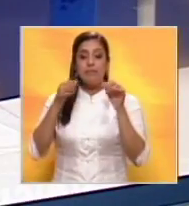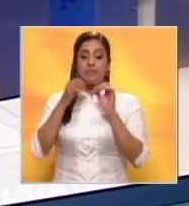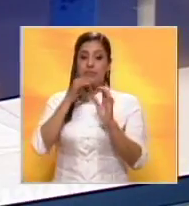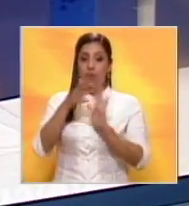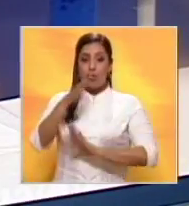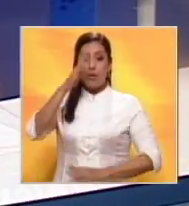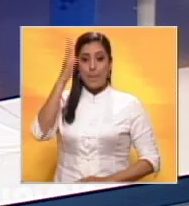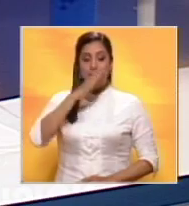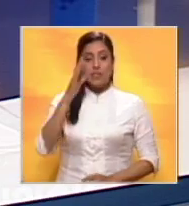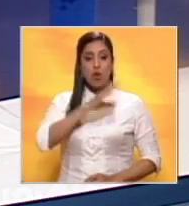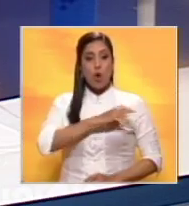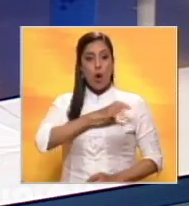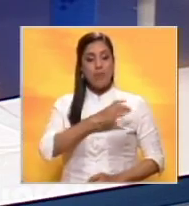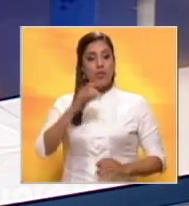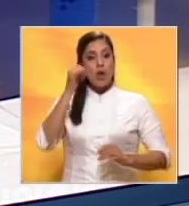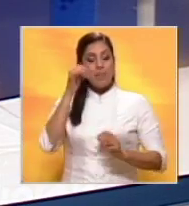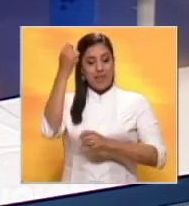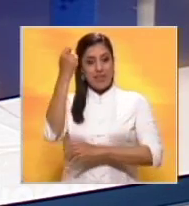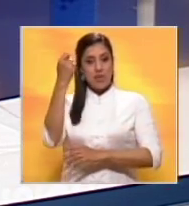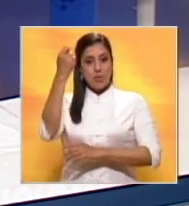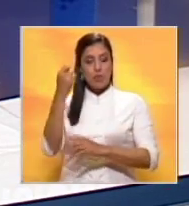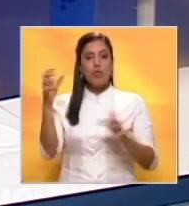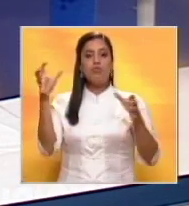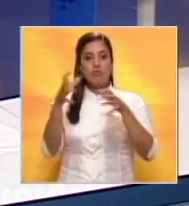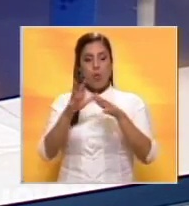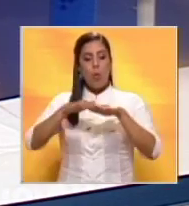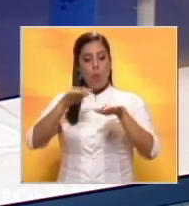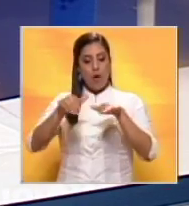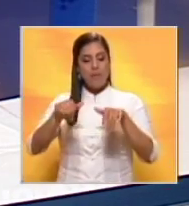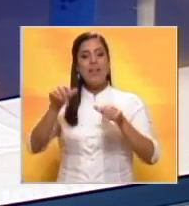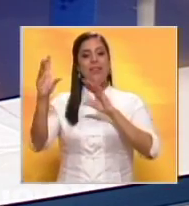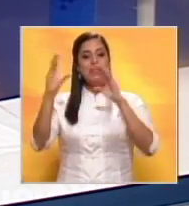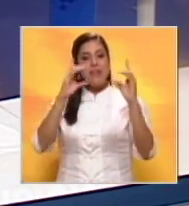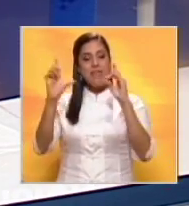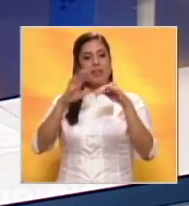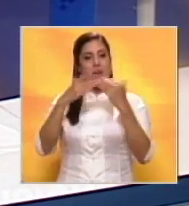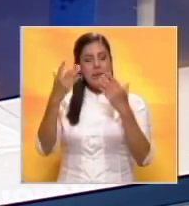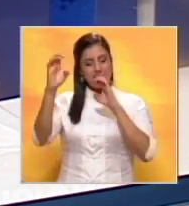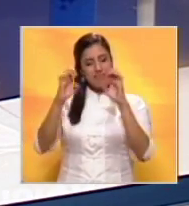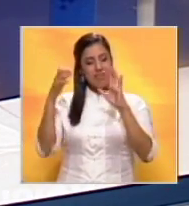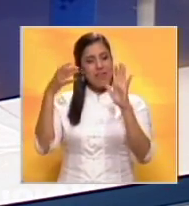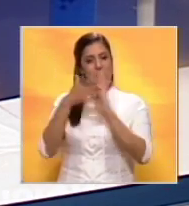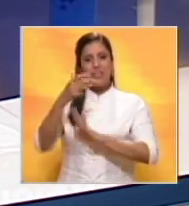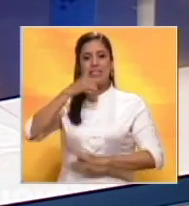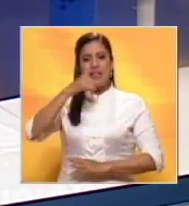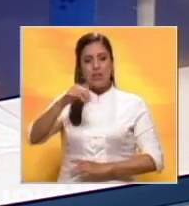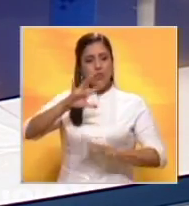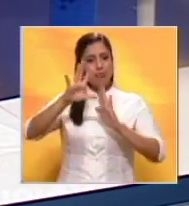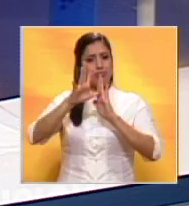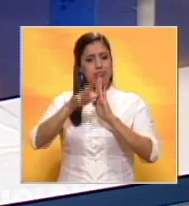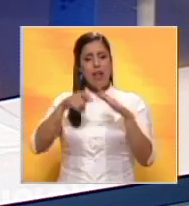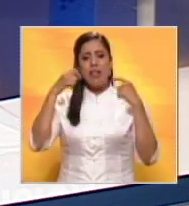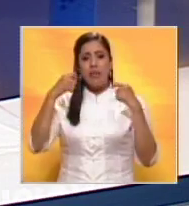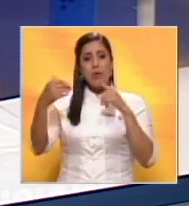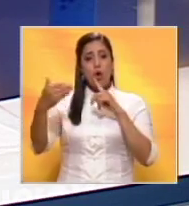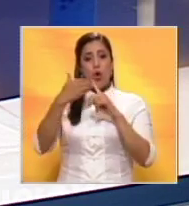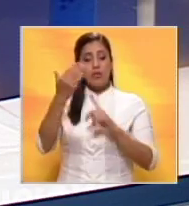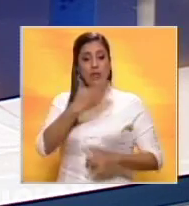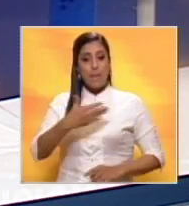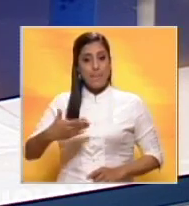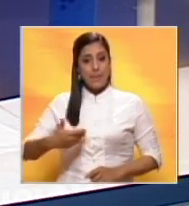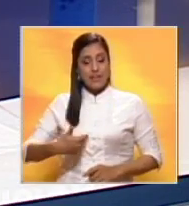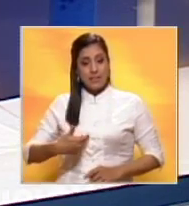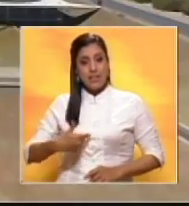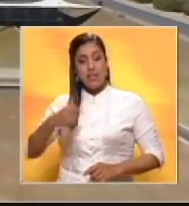Continuamos. En Brasil, una comisión de la Cámara de Diputados retomó este jueves los debates para analizar la denuncia de corrupción contra el presidente